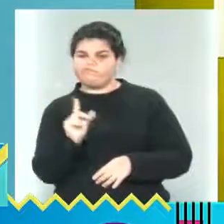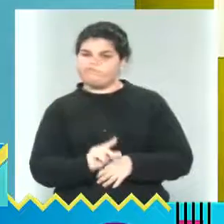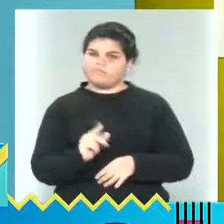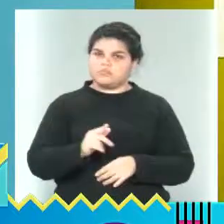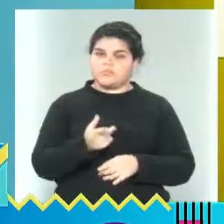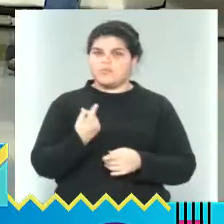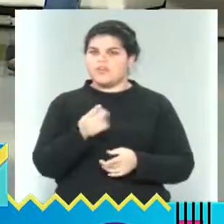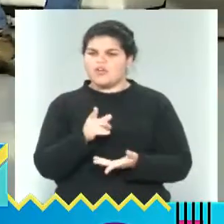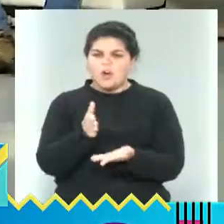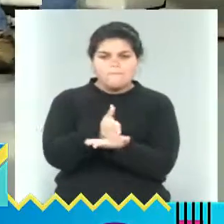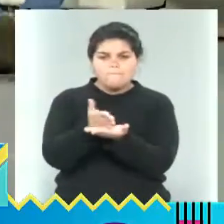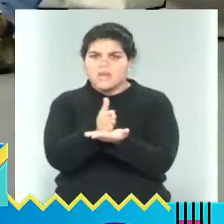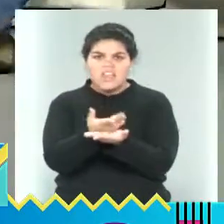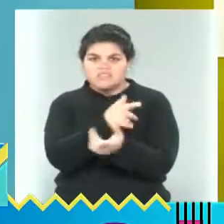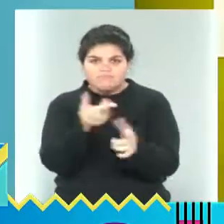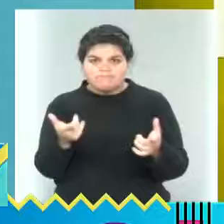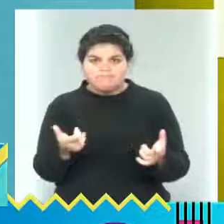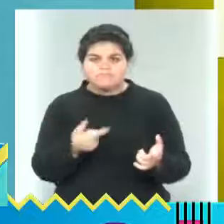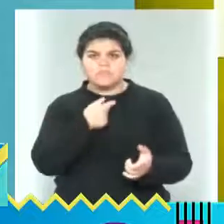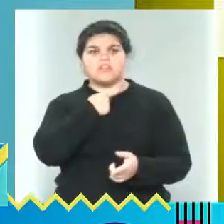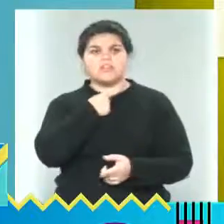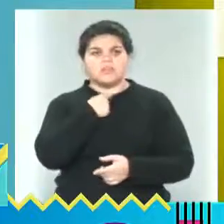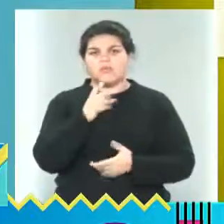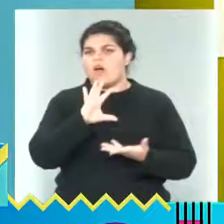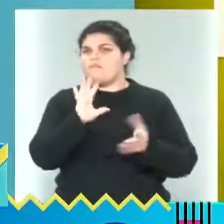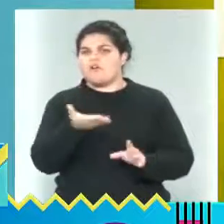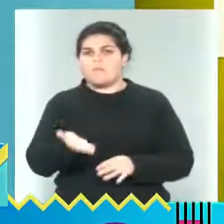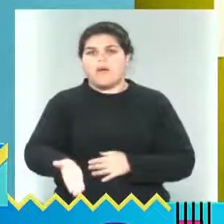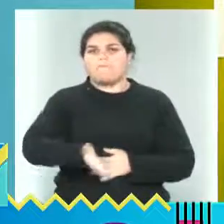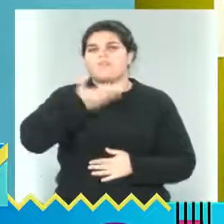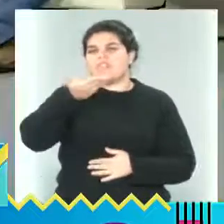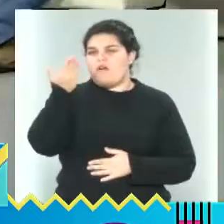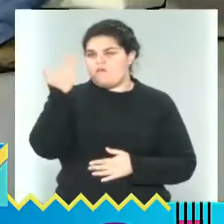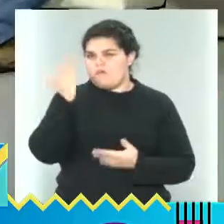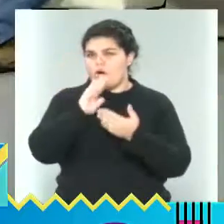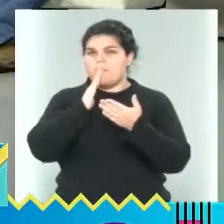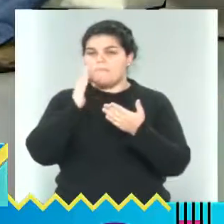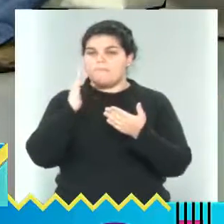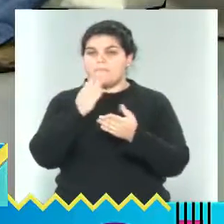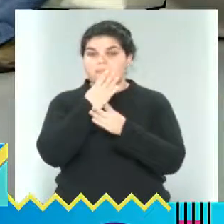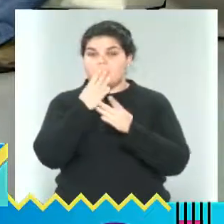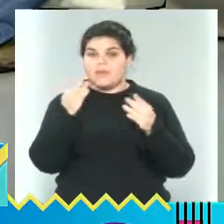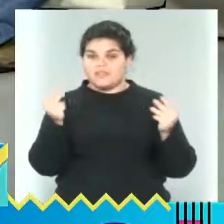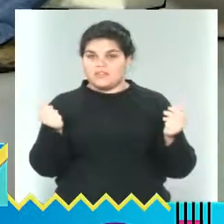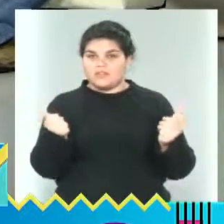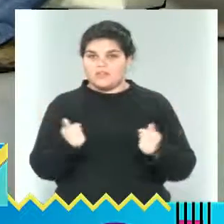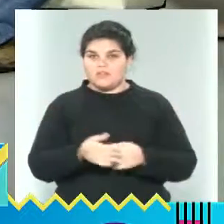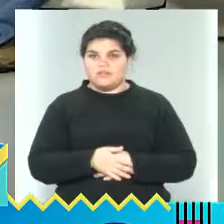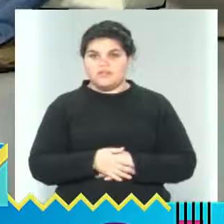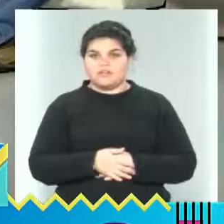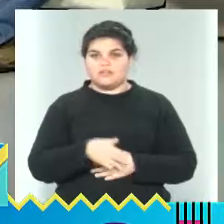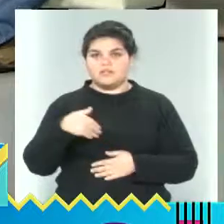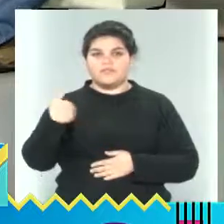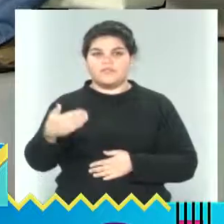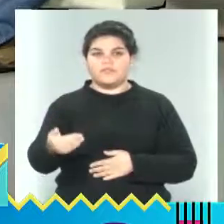punto medio si se quiere? Y la pregunta sería, un poco metafóricamente, Miriam, comienzo con vos. Estamos en un hospital, el paciente